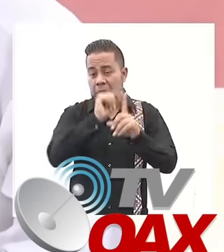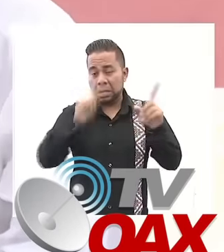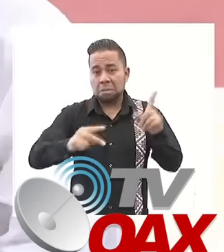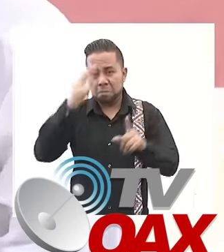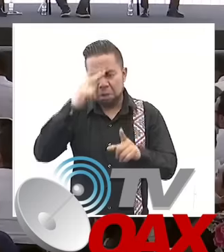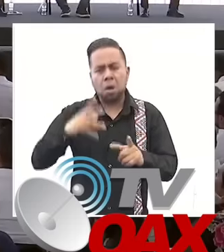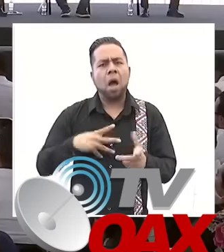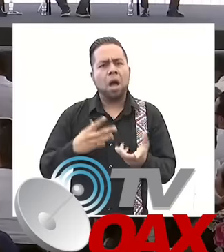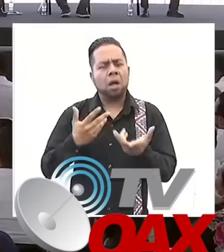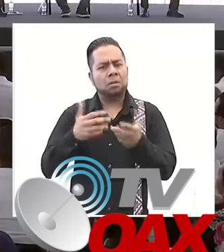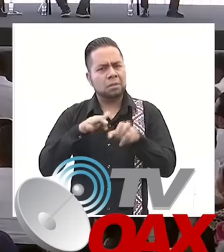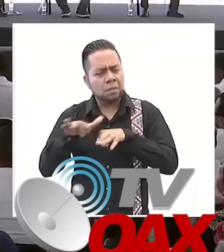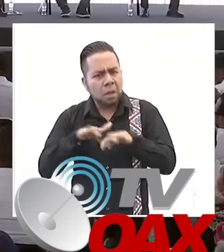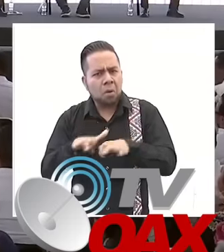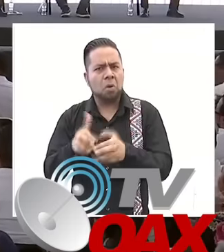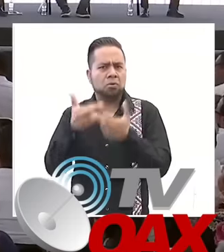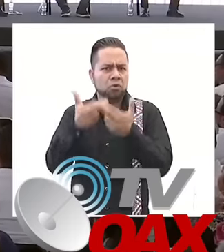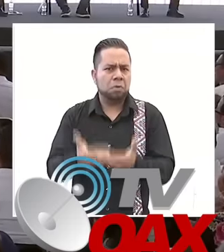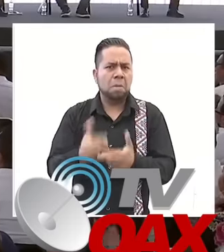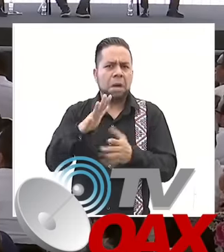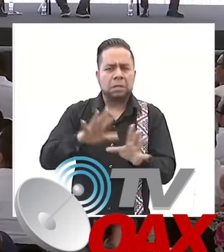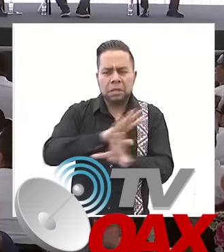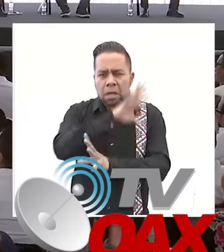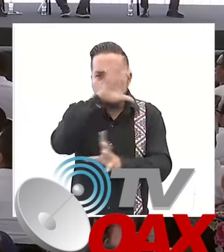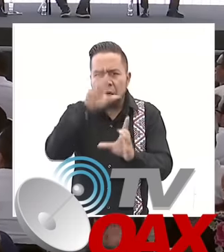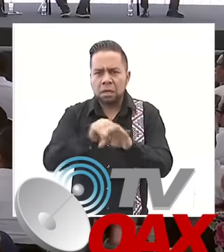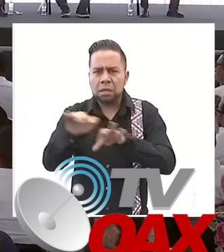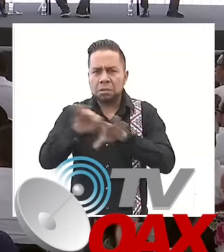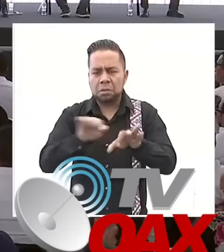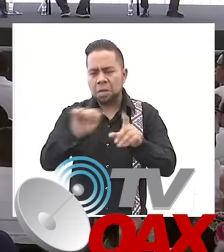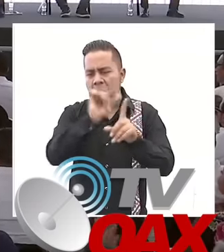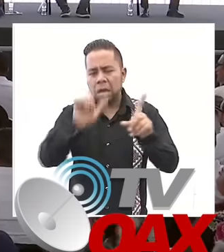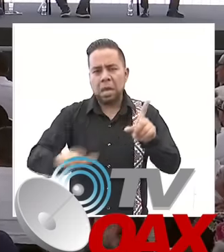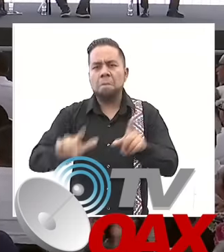tenemos empleo pleno en nuestro país.